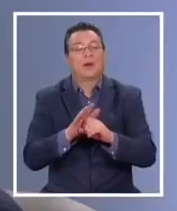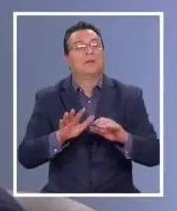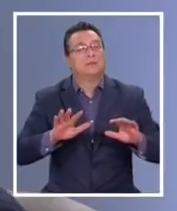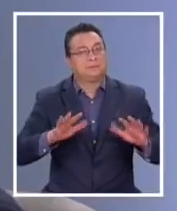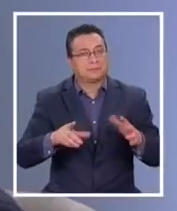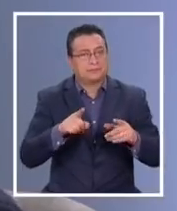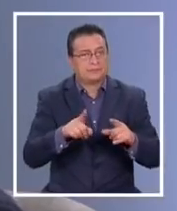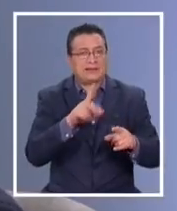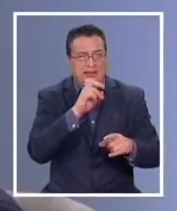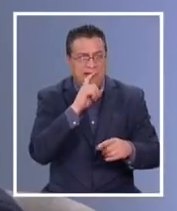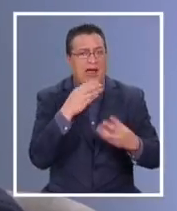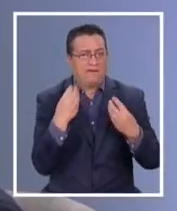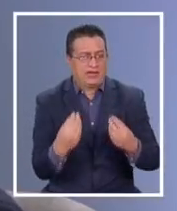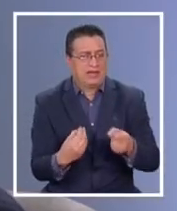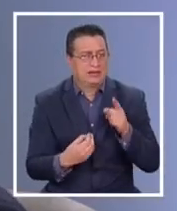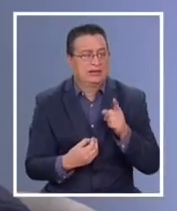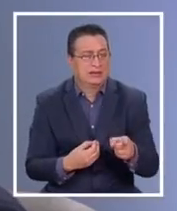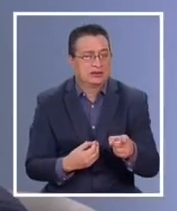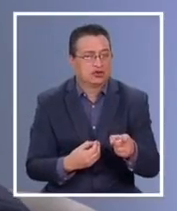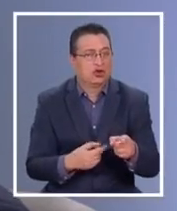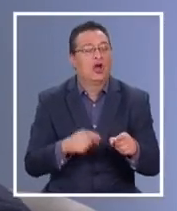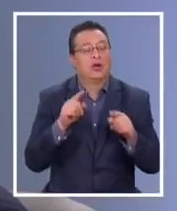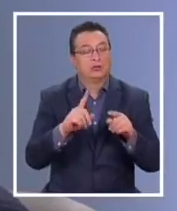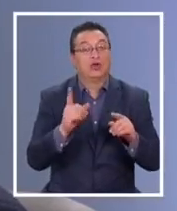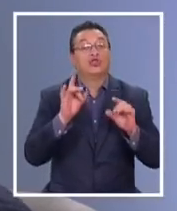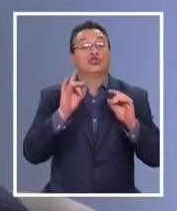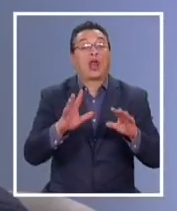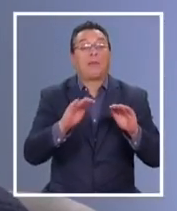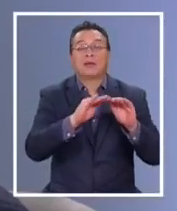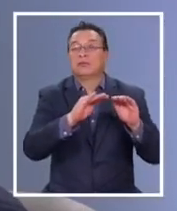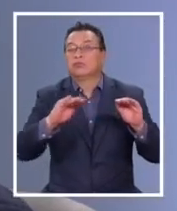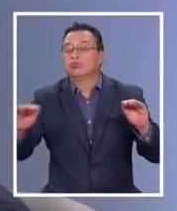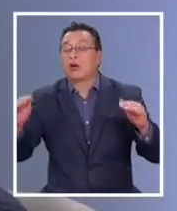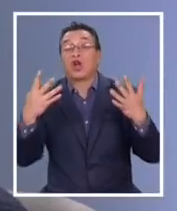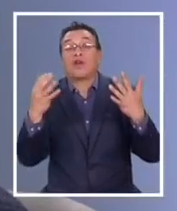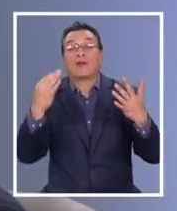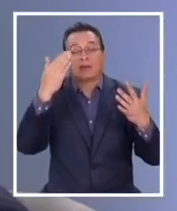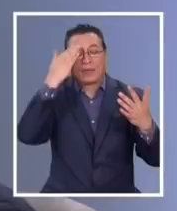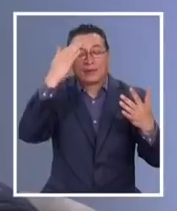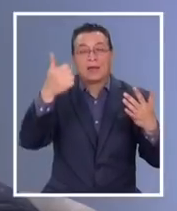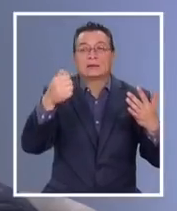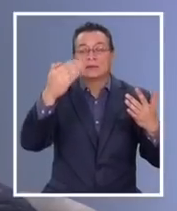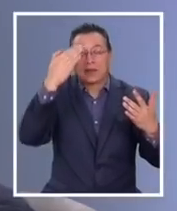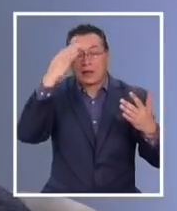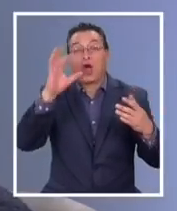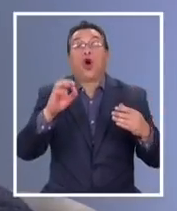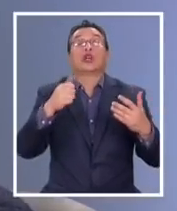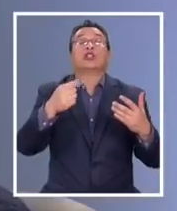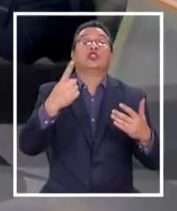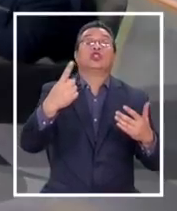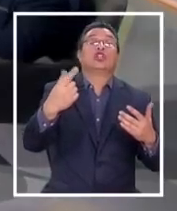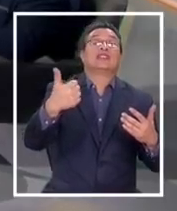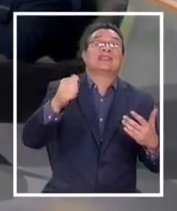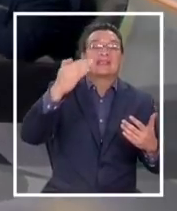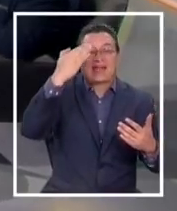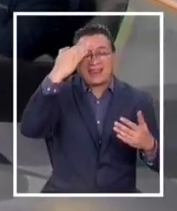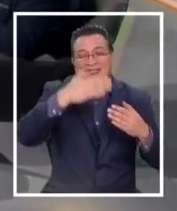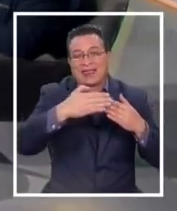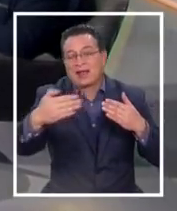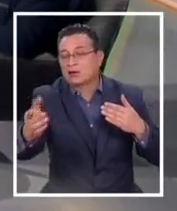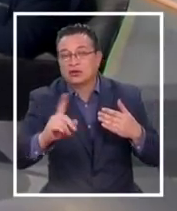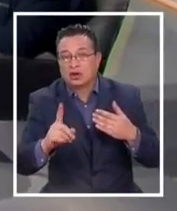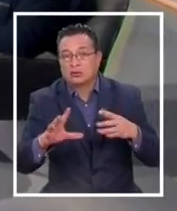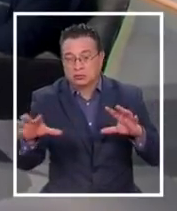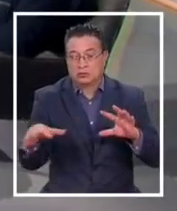parece que es lo correcto. No es solamente lineal en 90 días o 60 días o 160 días, sino es amarrado